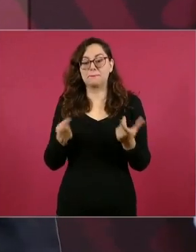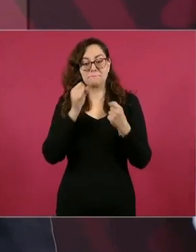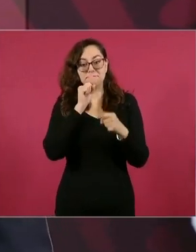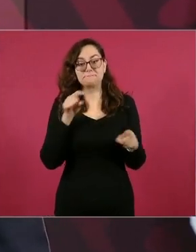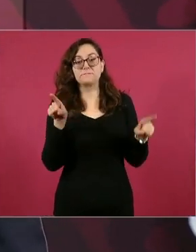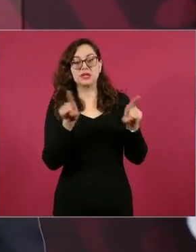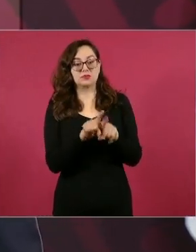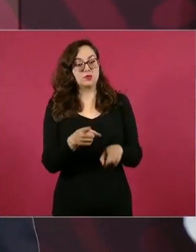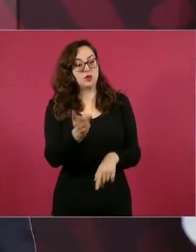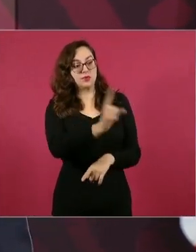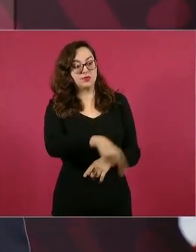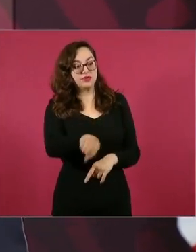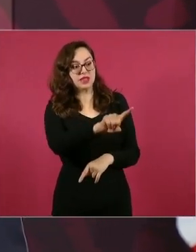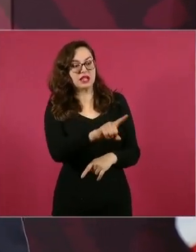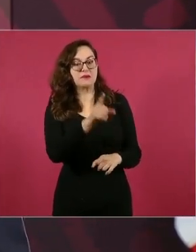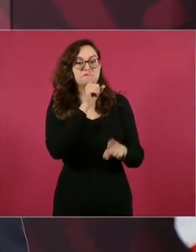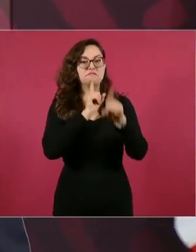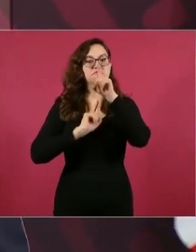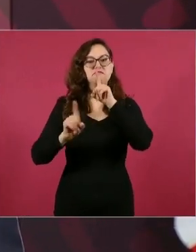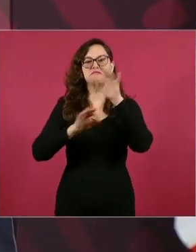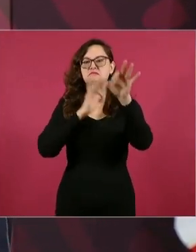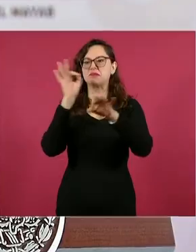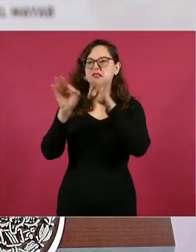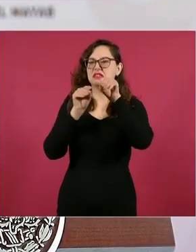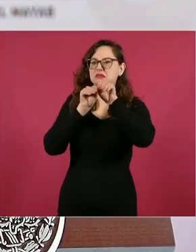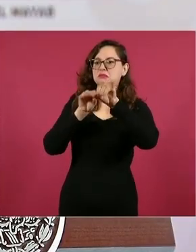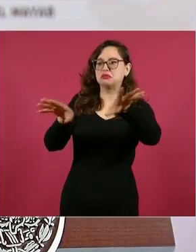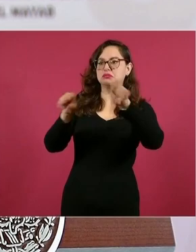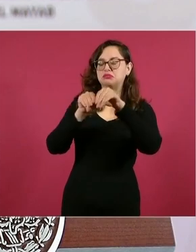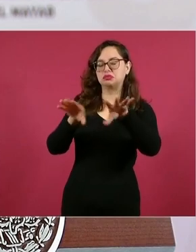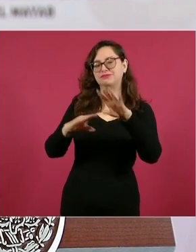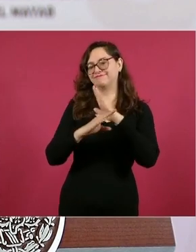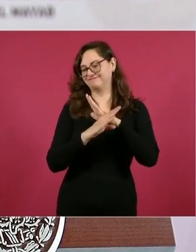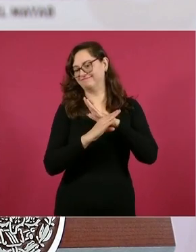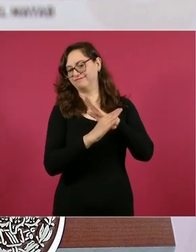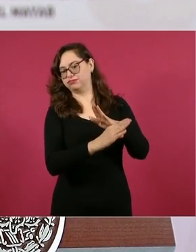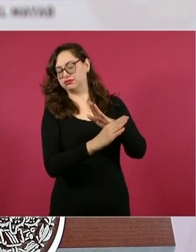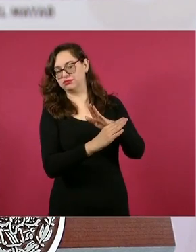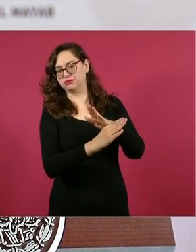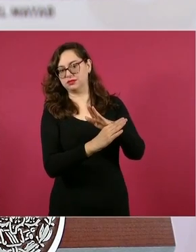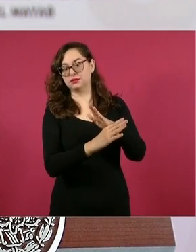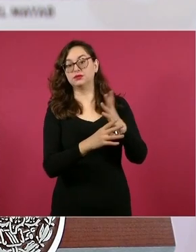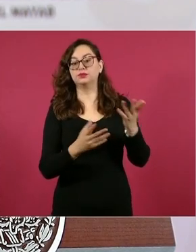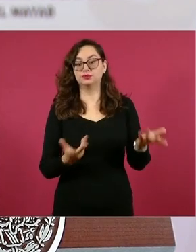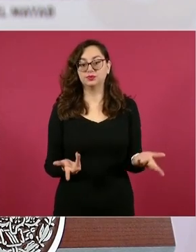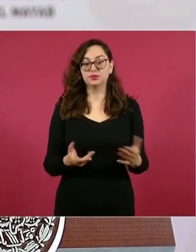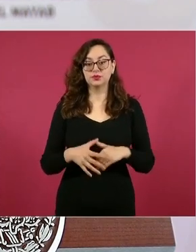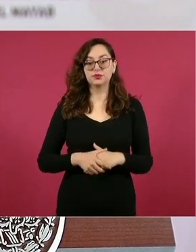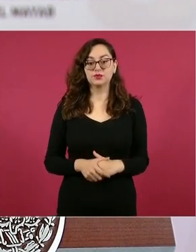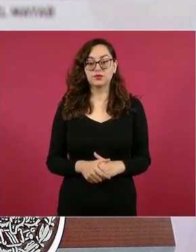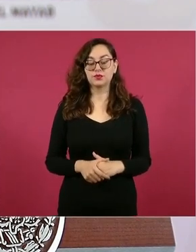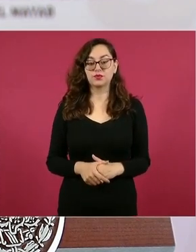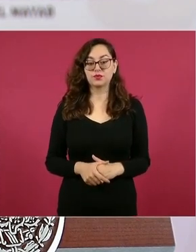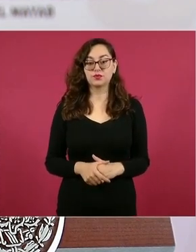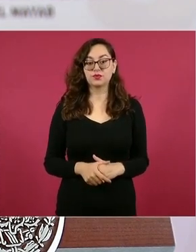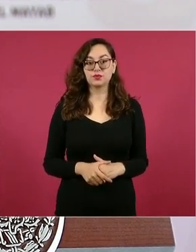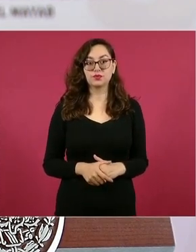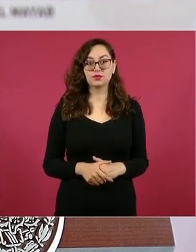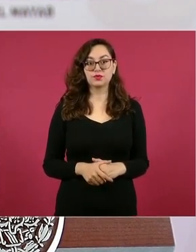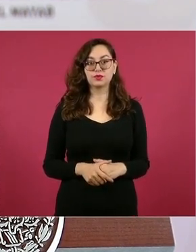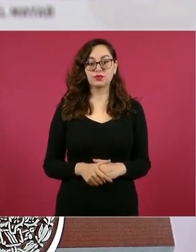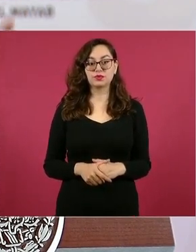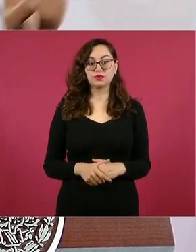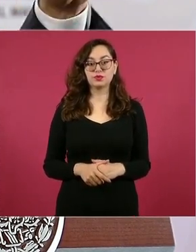este hay un nombre ahora no para sí bloqueador pero también se